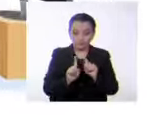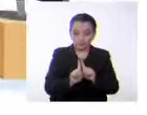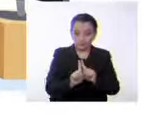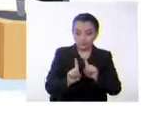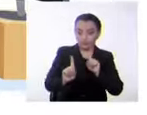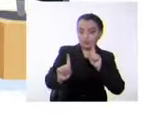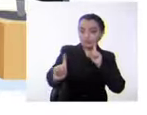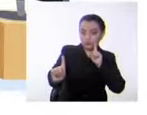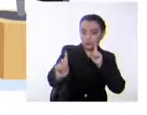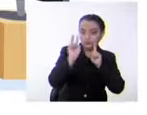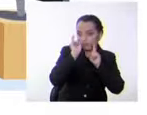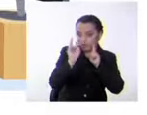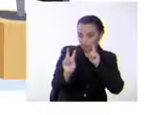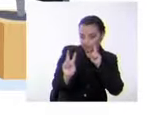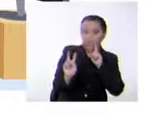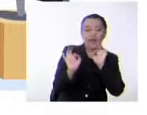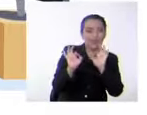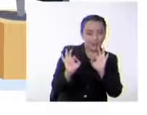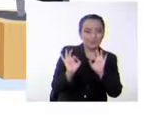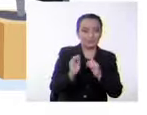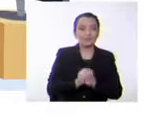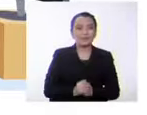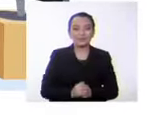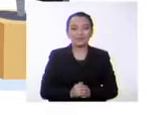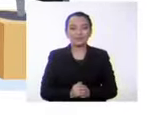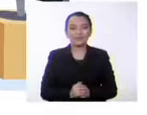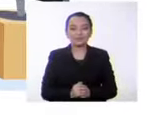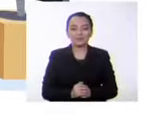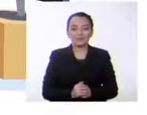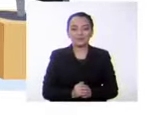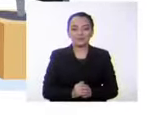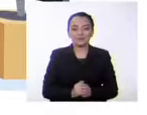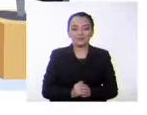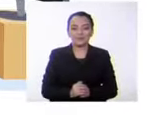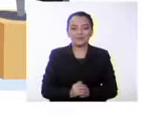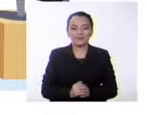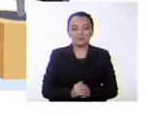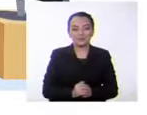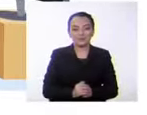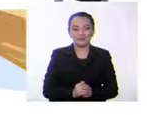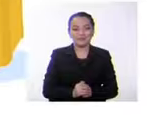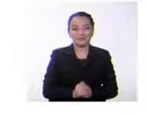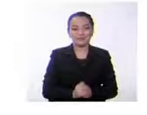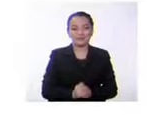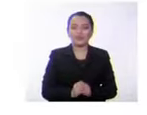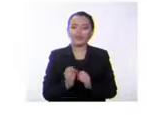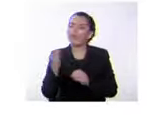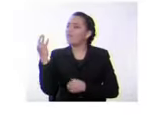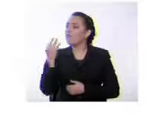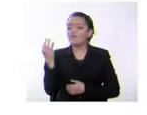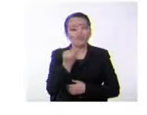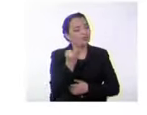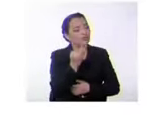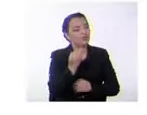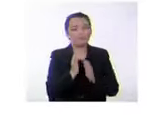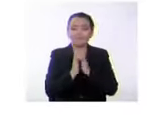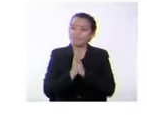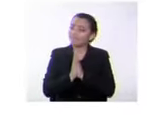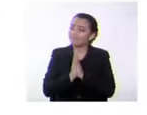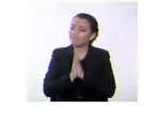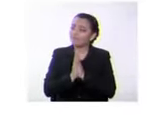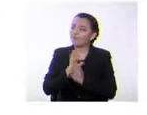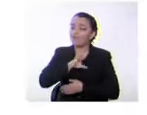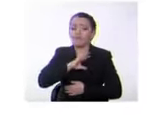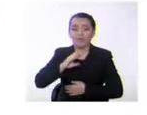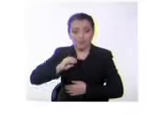para que tengan una vista de águila siempre. Muy bien, también recuerden por favor pedir a sus familiares en casa que les ayuden a guardar